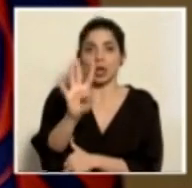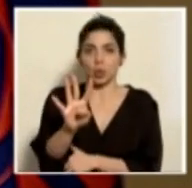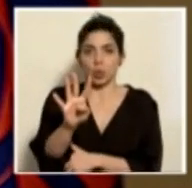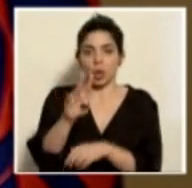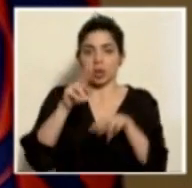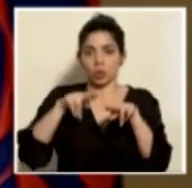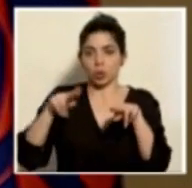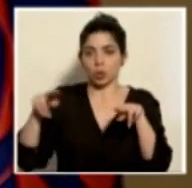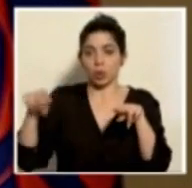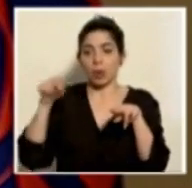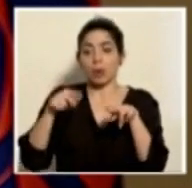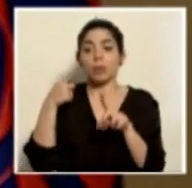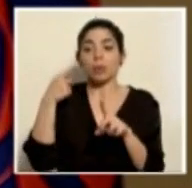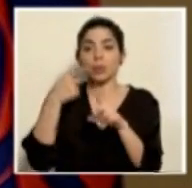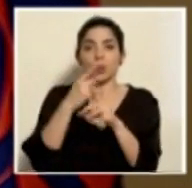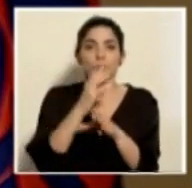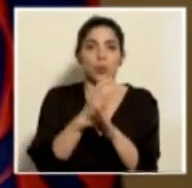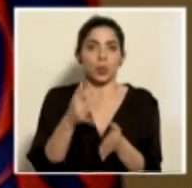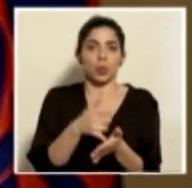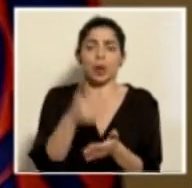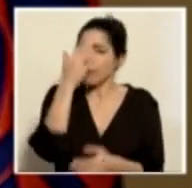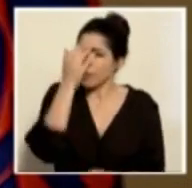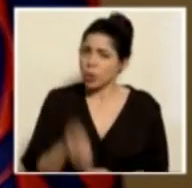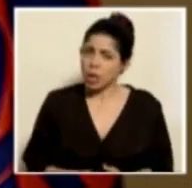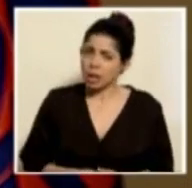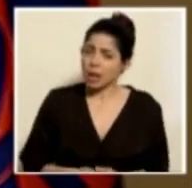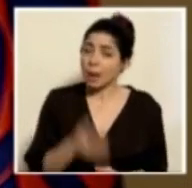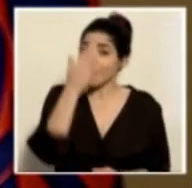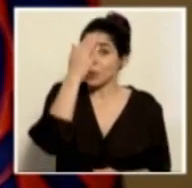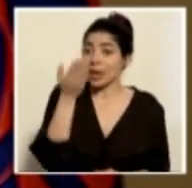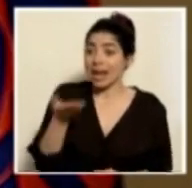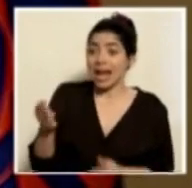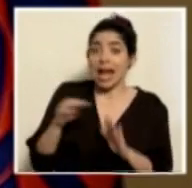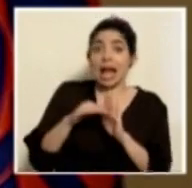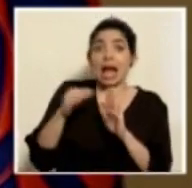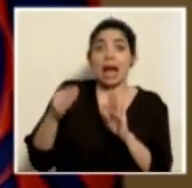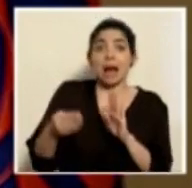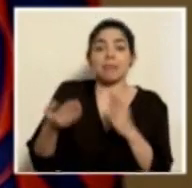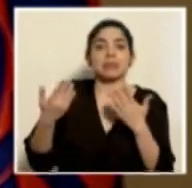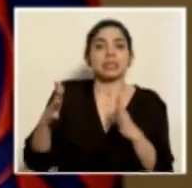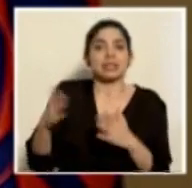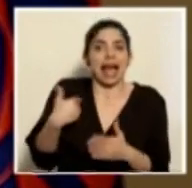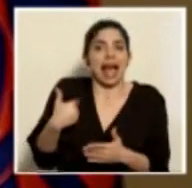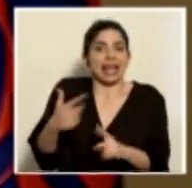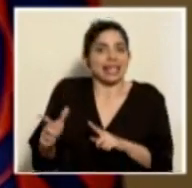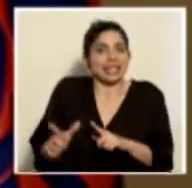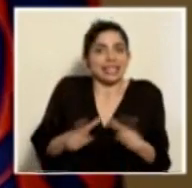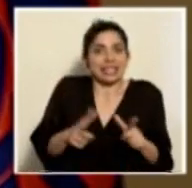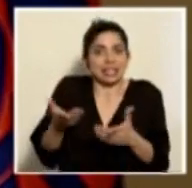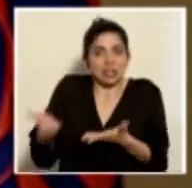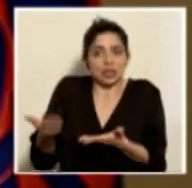cuidados intensivos. ¿Por qué? Porque esas camas, digamos, ya son pájaro en mano. Ya tenemos